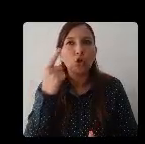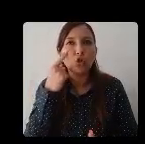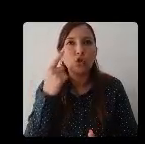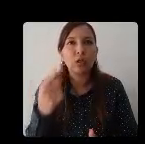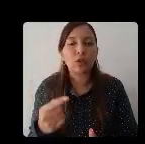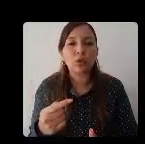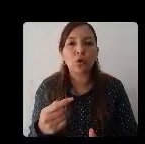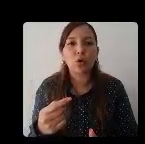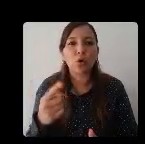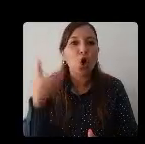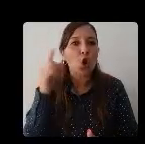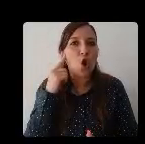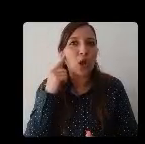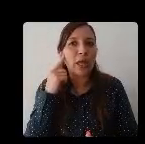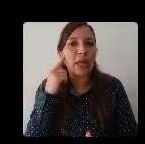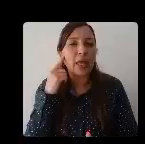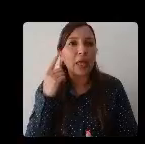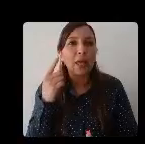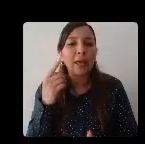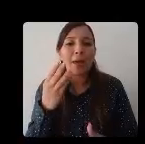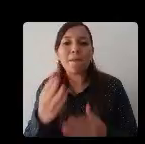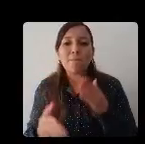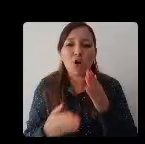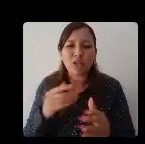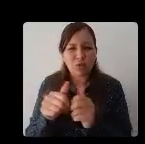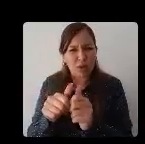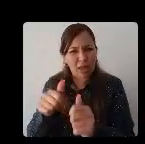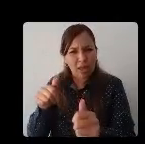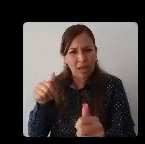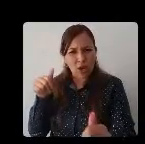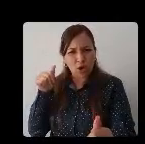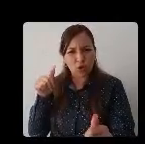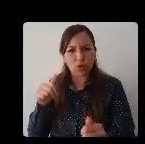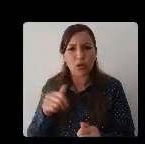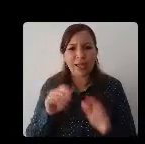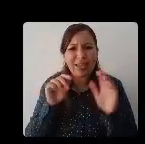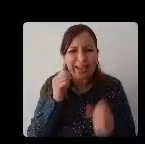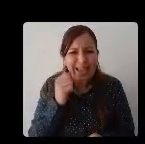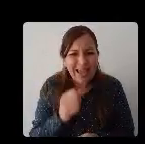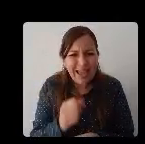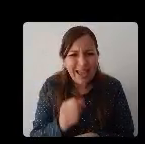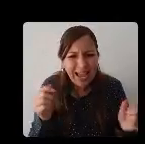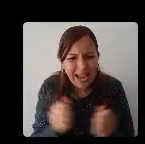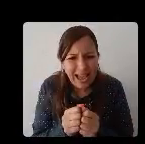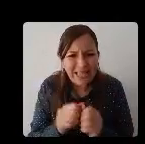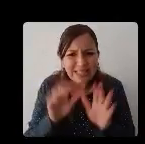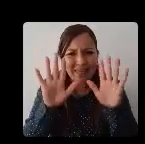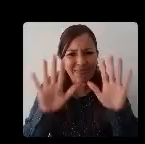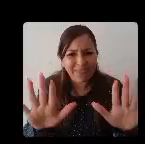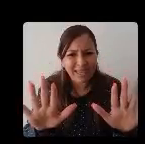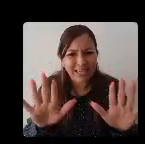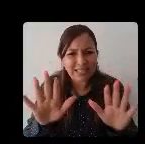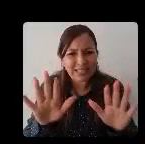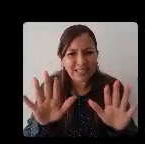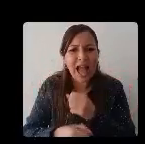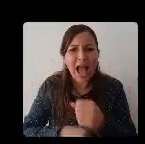Bueno, actualmente estamos con el servicio de alojamiento, alimentación, orientación turística, ¿no? Y aparte hemos